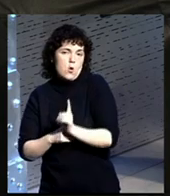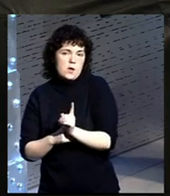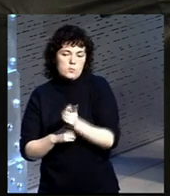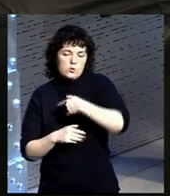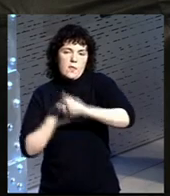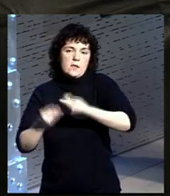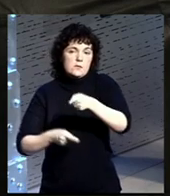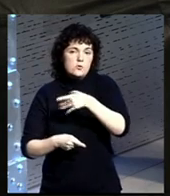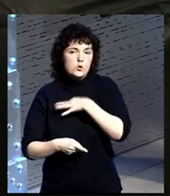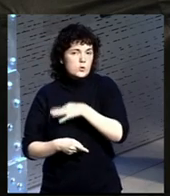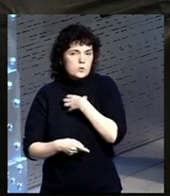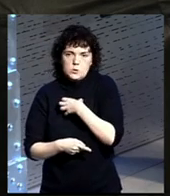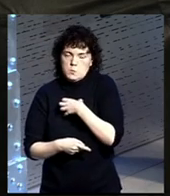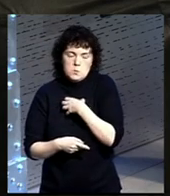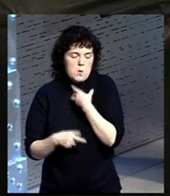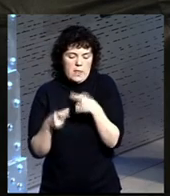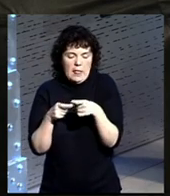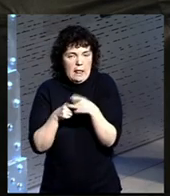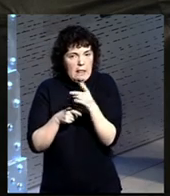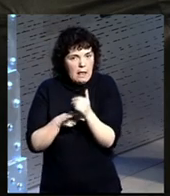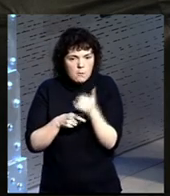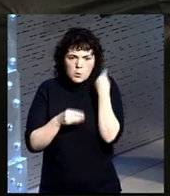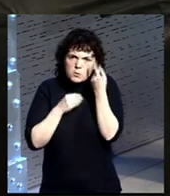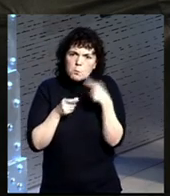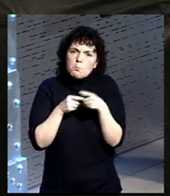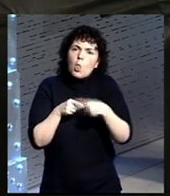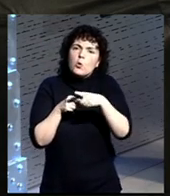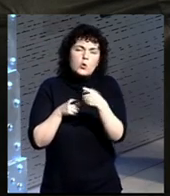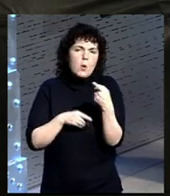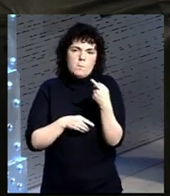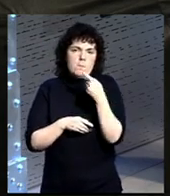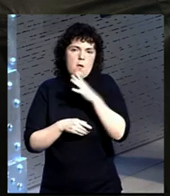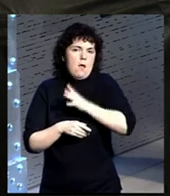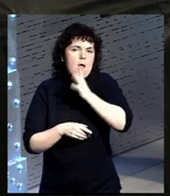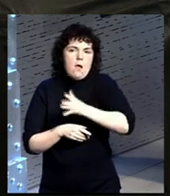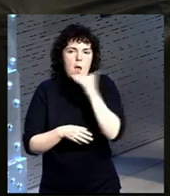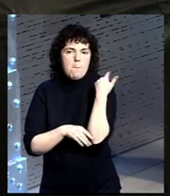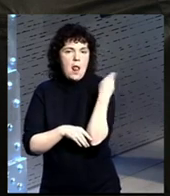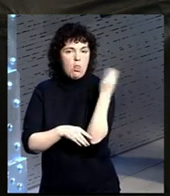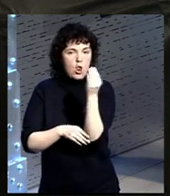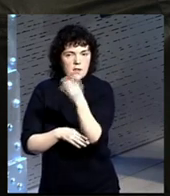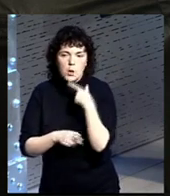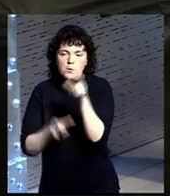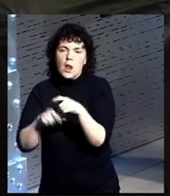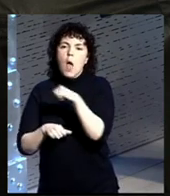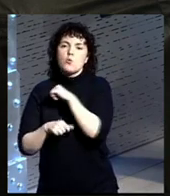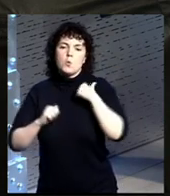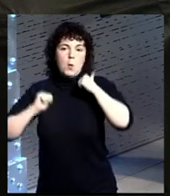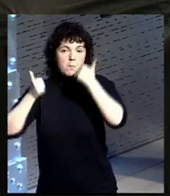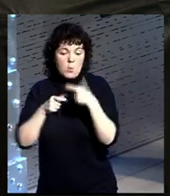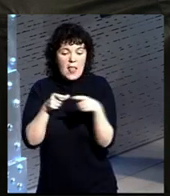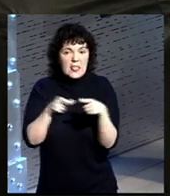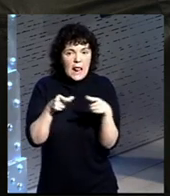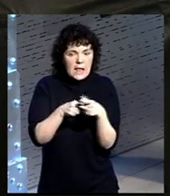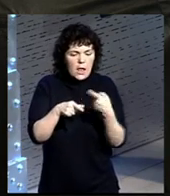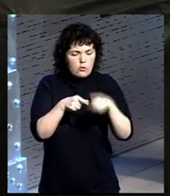podemos hacer esto de tener una tarjeta, ¿no? Pero yo creo que sería un producto increíble para adolescentes, para autónomos que empiezan, ¿no? Tener una tarjeta, cargarlo